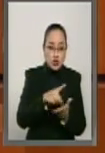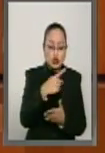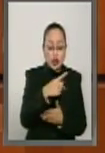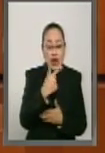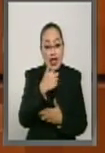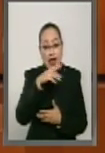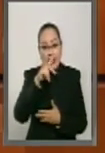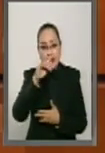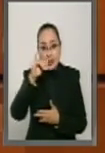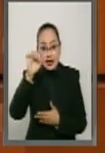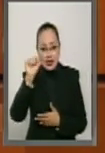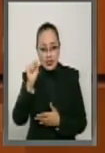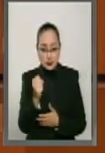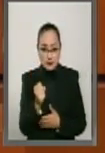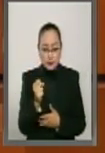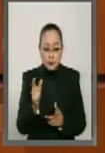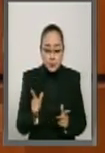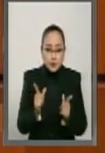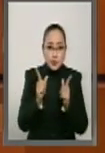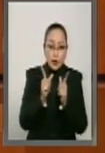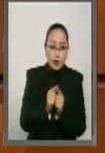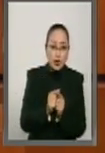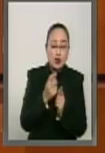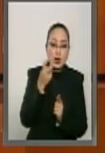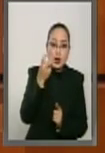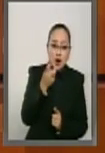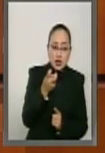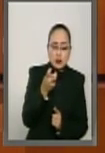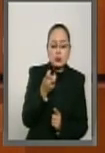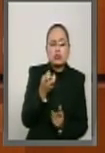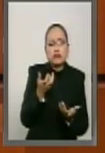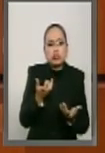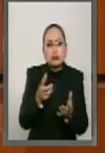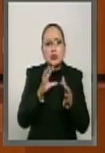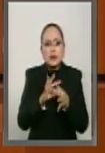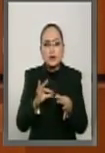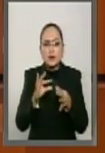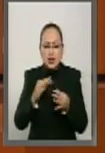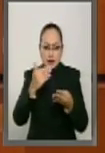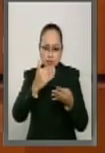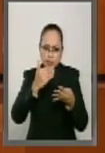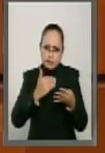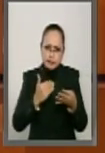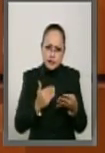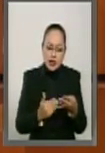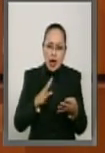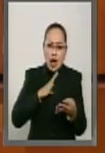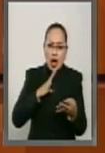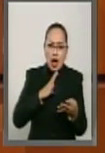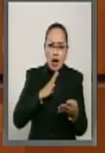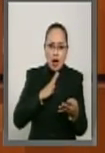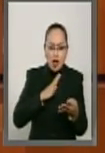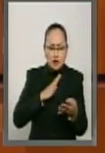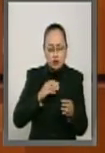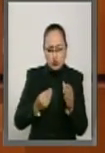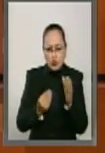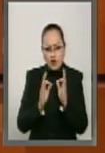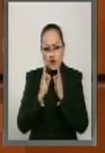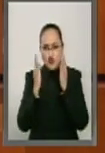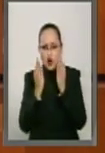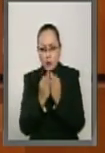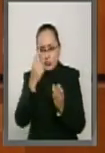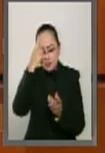En síntesis, se cuenta entonces con los pesos y contrapesos idóneos